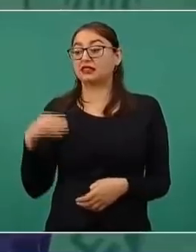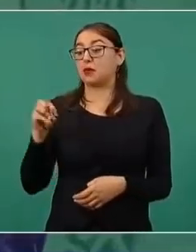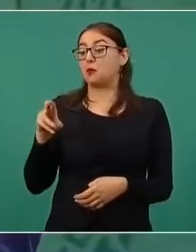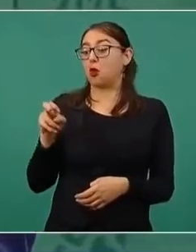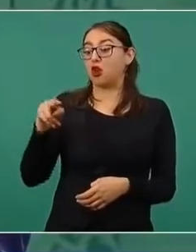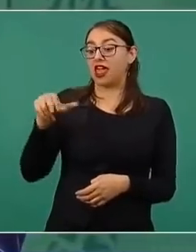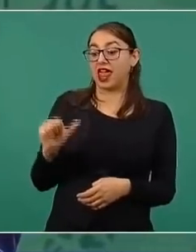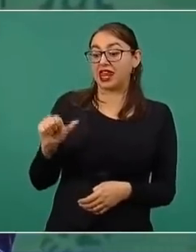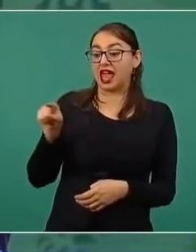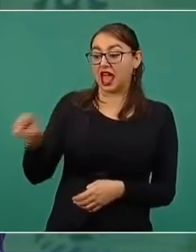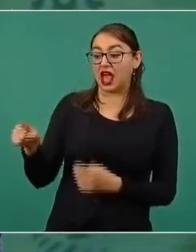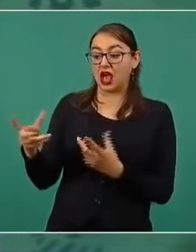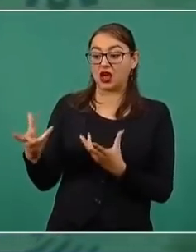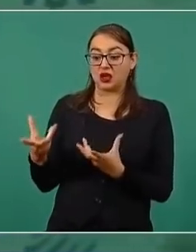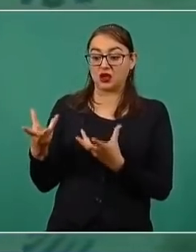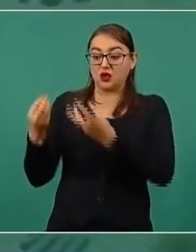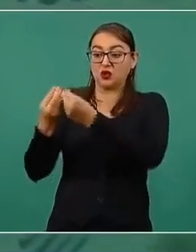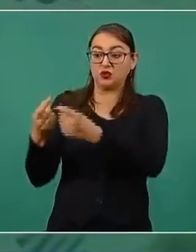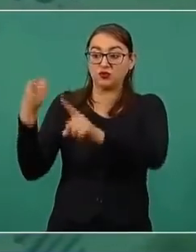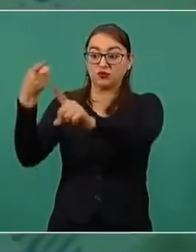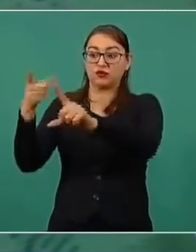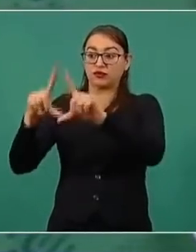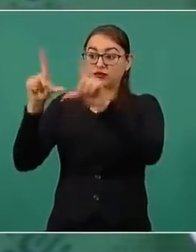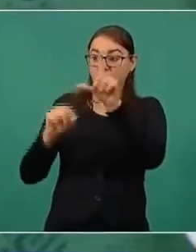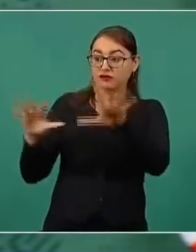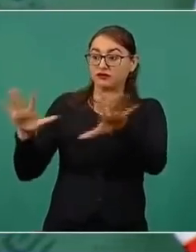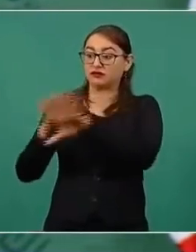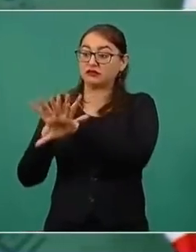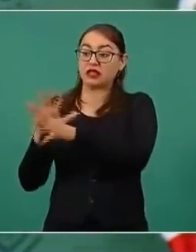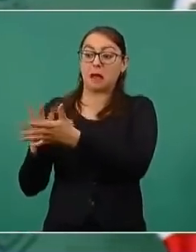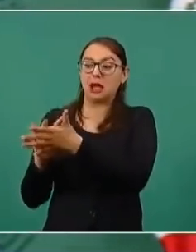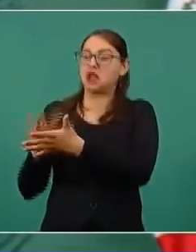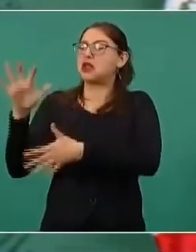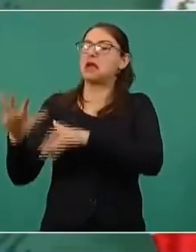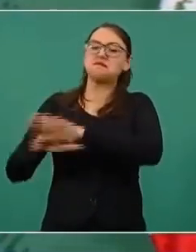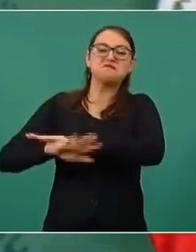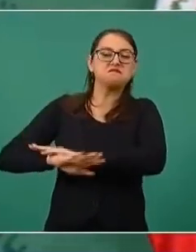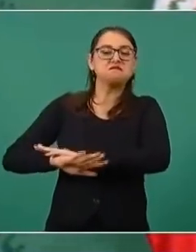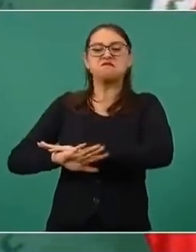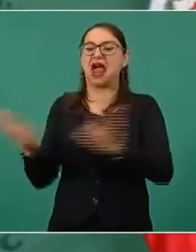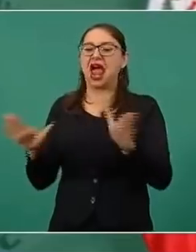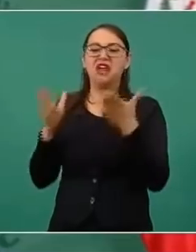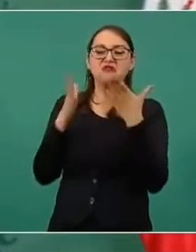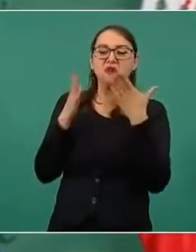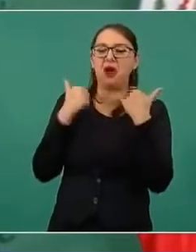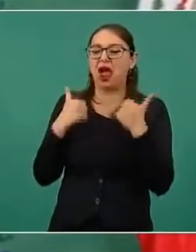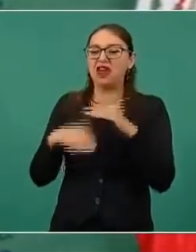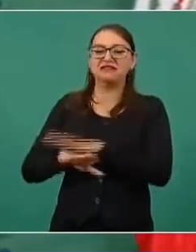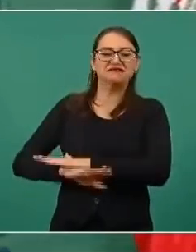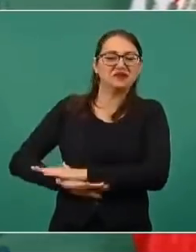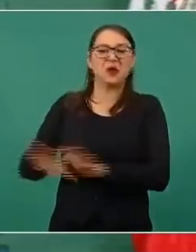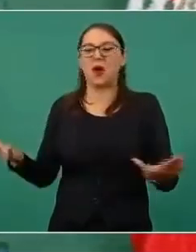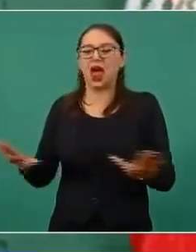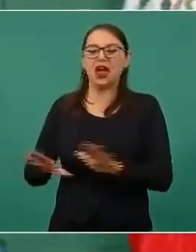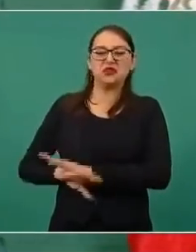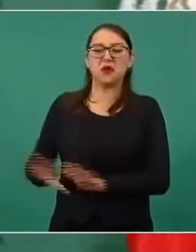los del Movimiento de Transformación, la mayoría en la Cámara, porque todo era